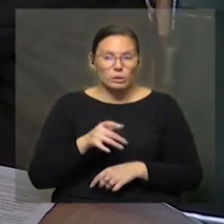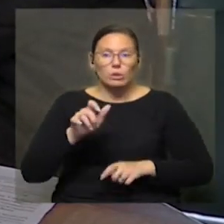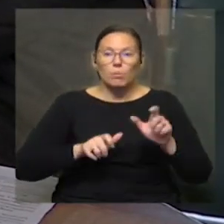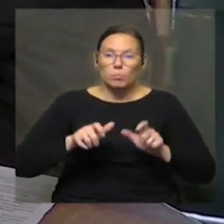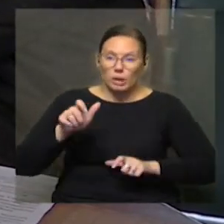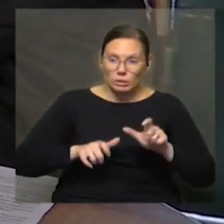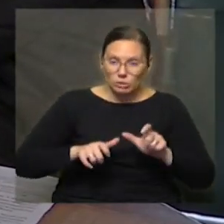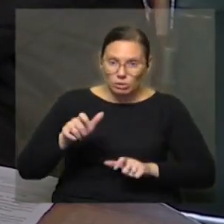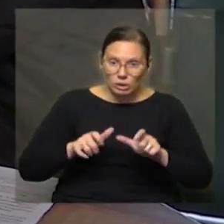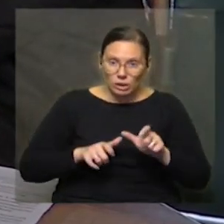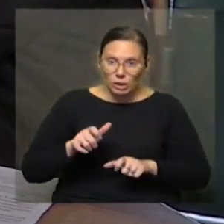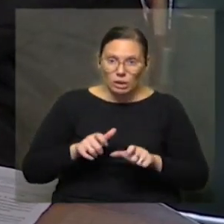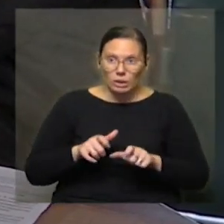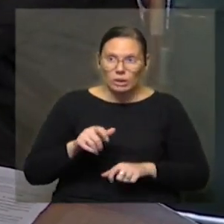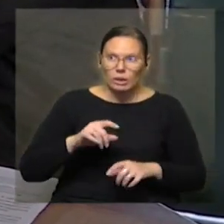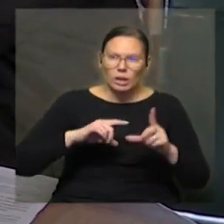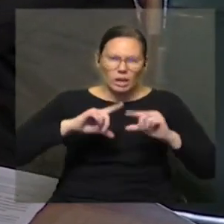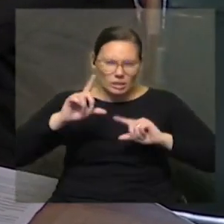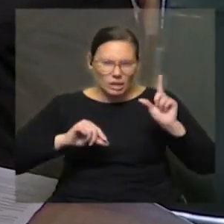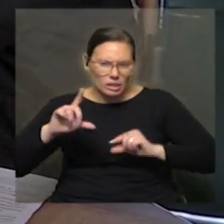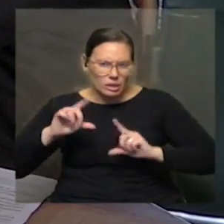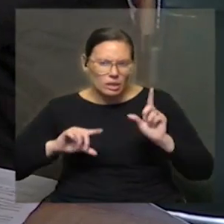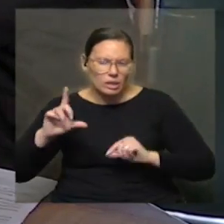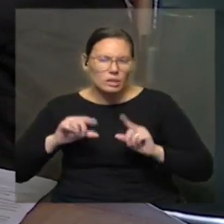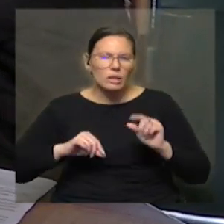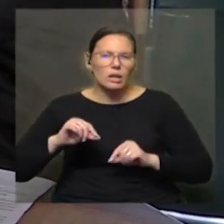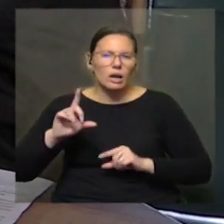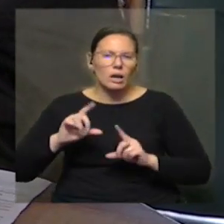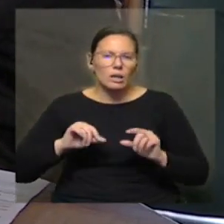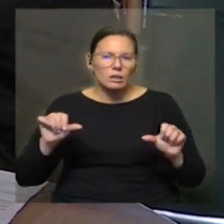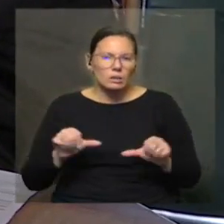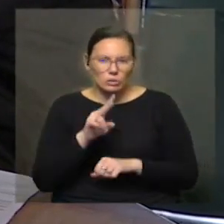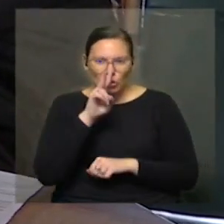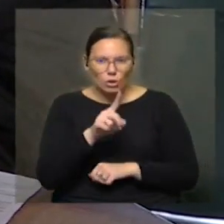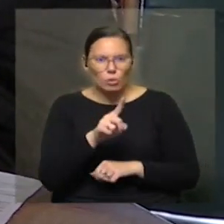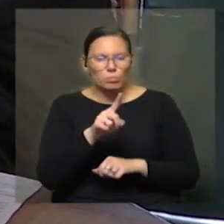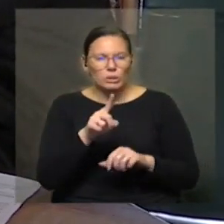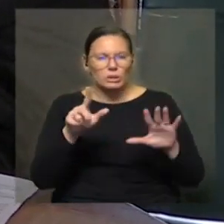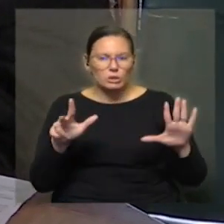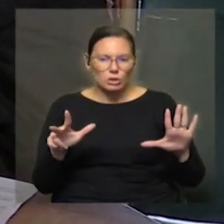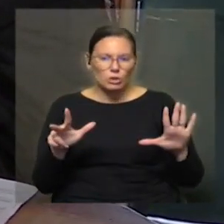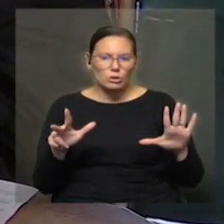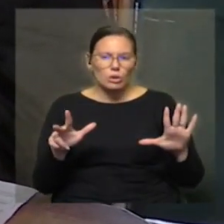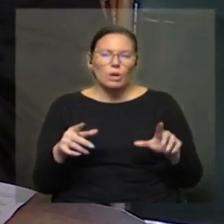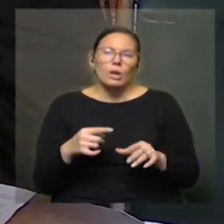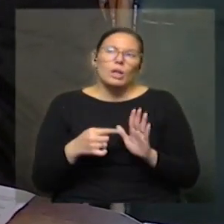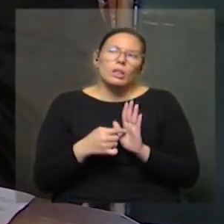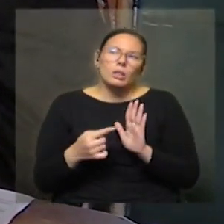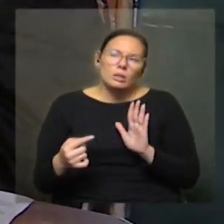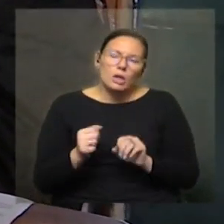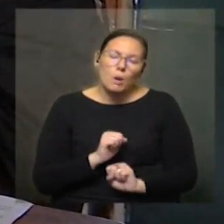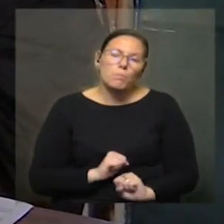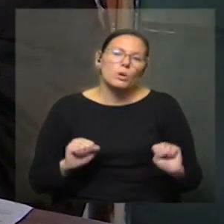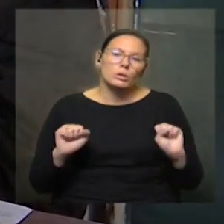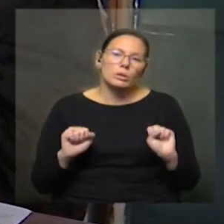personas, y las estadísticas que hubo, como una estadística que se hizo en 2018, daba como que podía